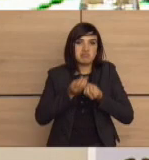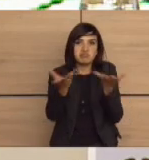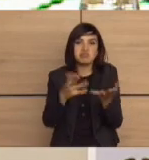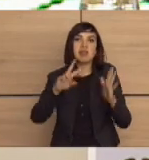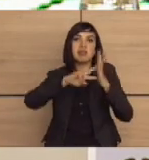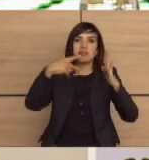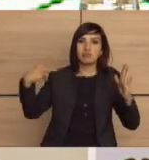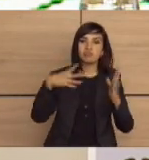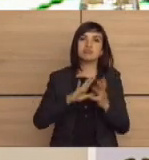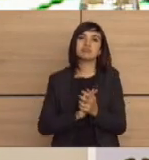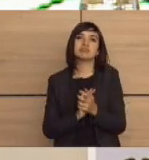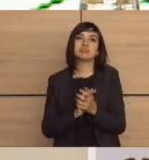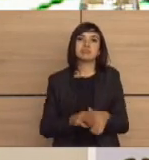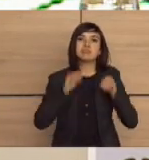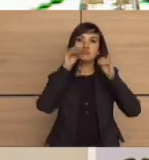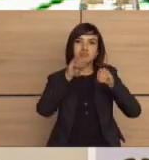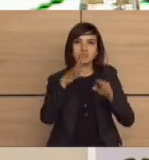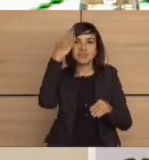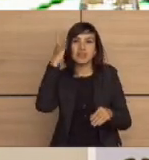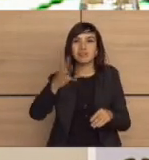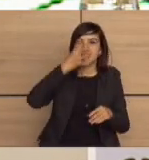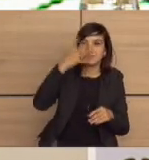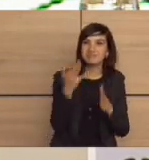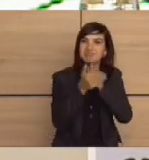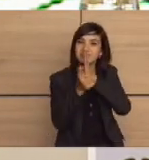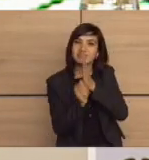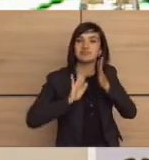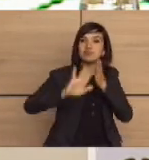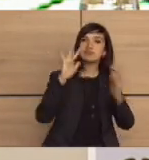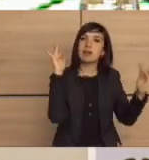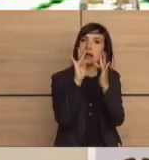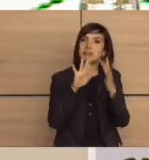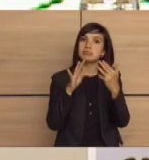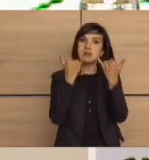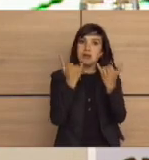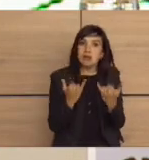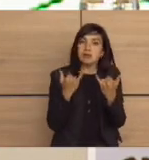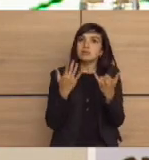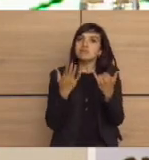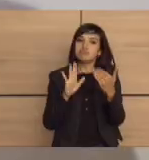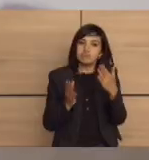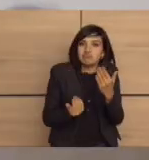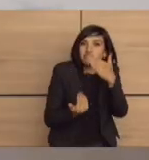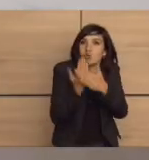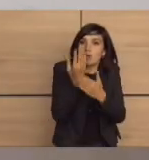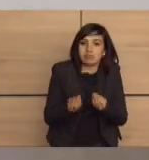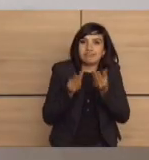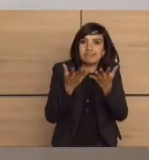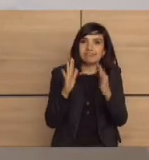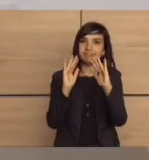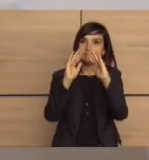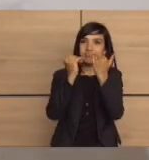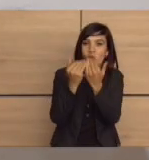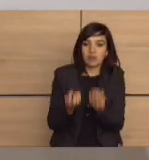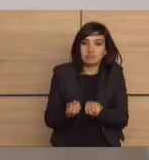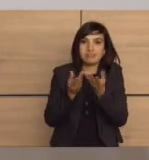formación por competencias, por habilidades, en fin, apenas está entrando a la educación superior, y eso está implicando